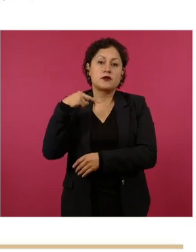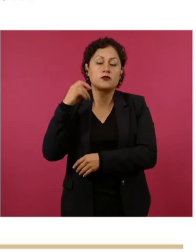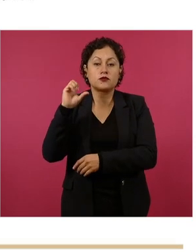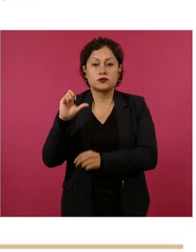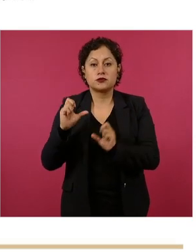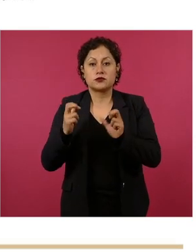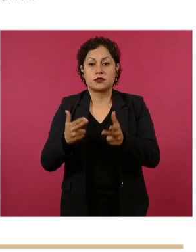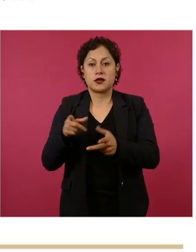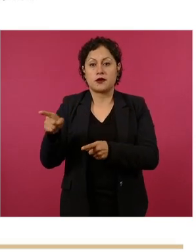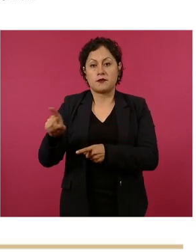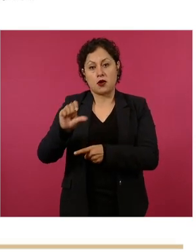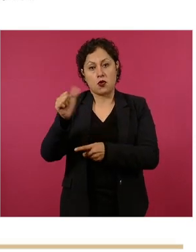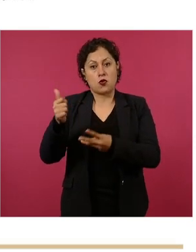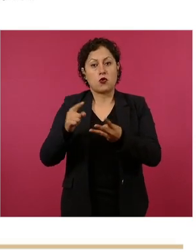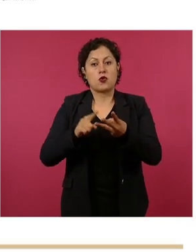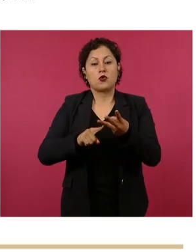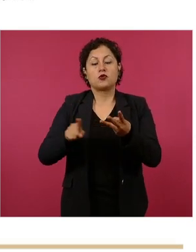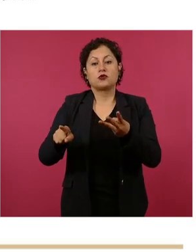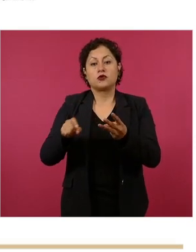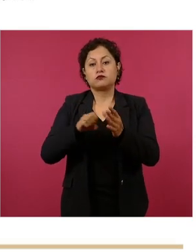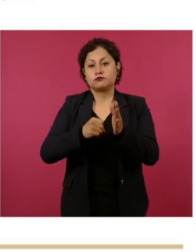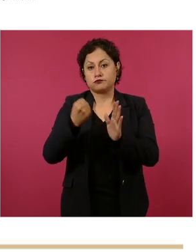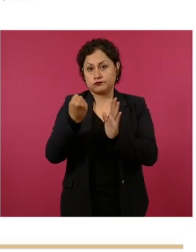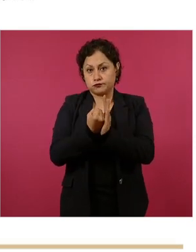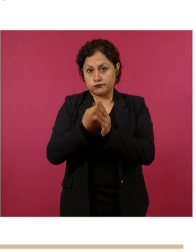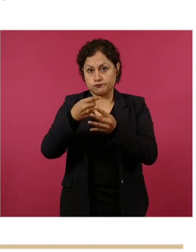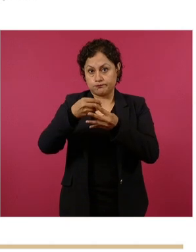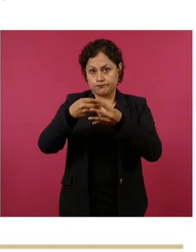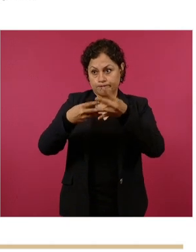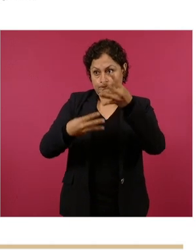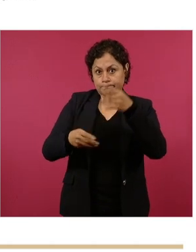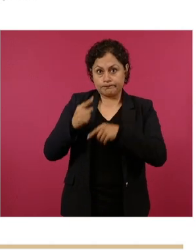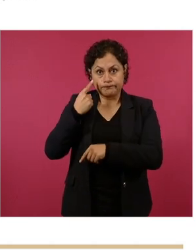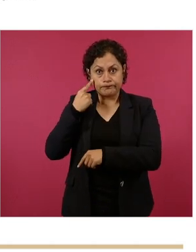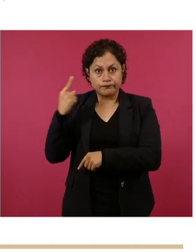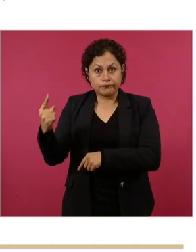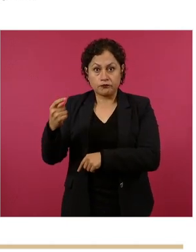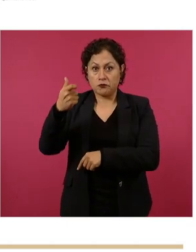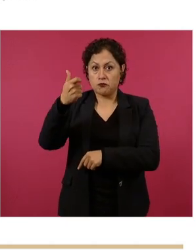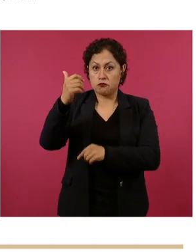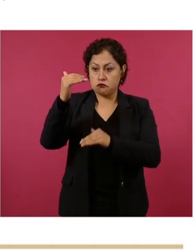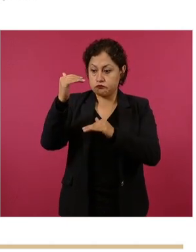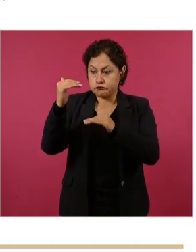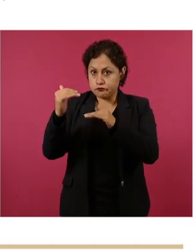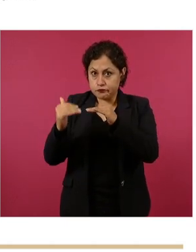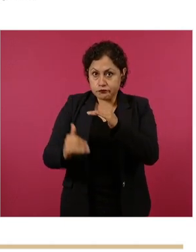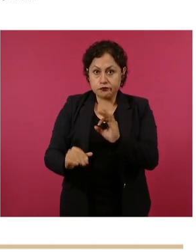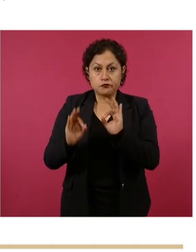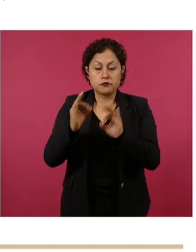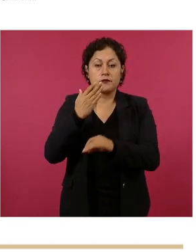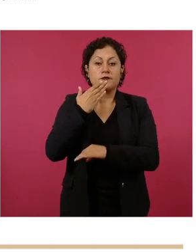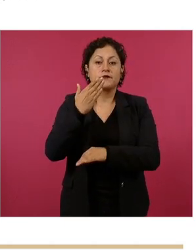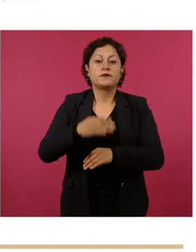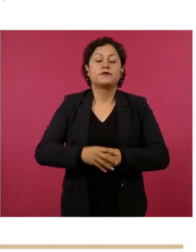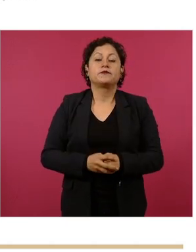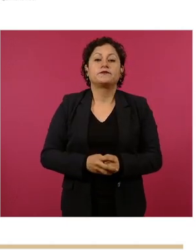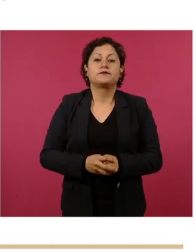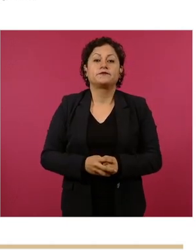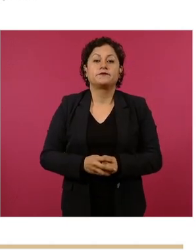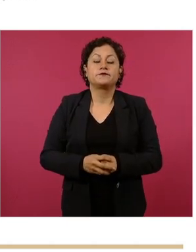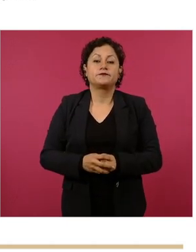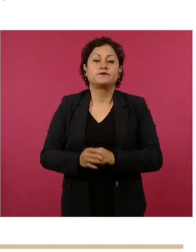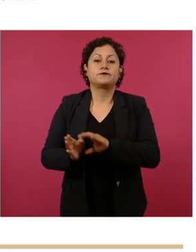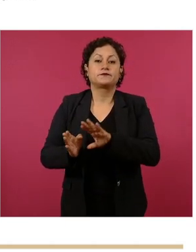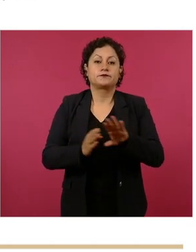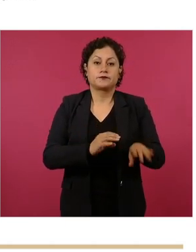Chihuahua y Red Petrol en Sinaloa, todas ellas por debajo del promedio nacional. Tenemos también las